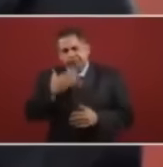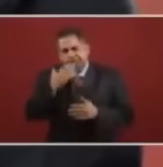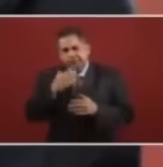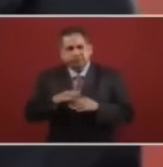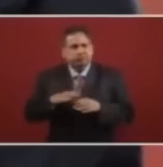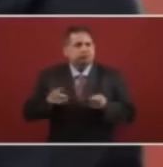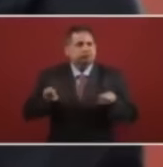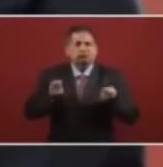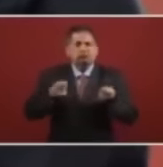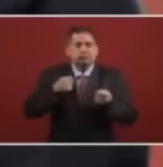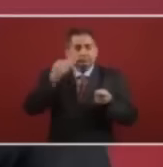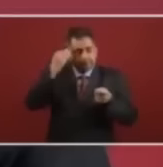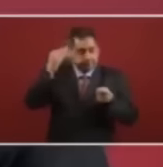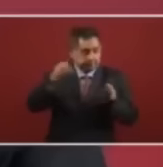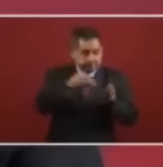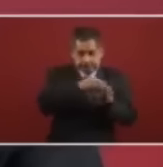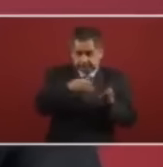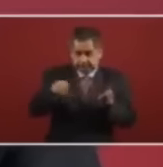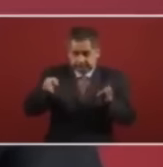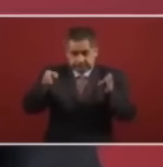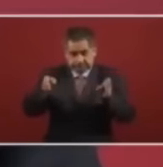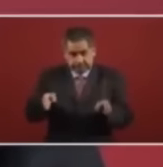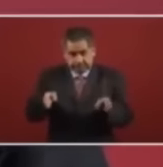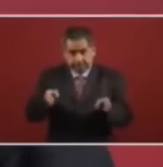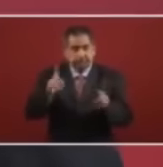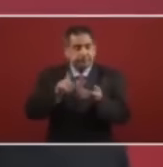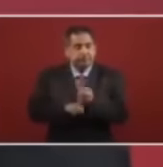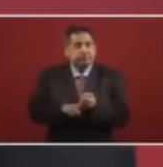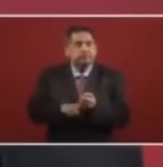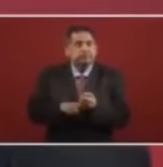gobernar en un tiempo en que